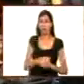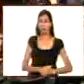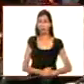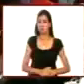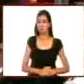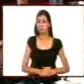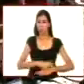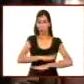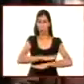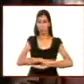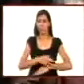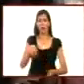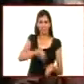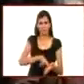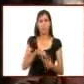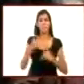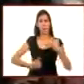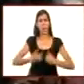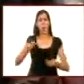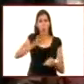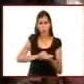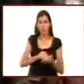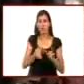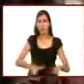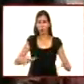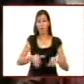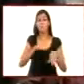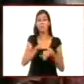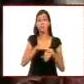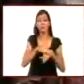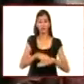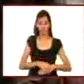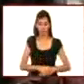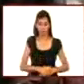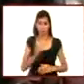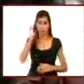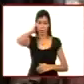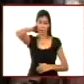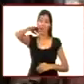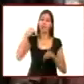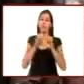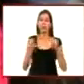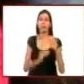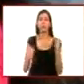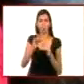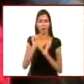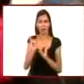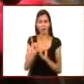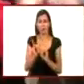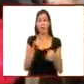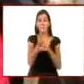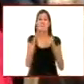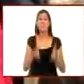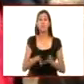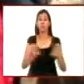El comportamiento se repitió este miércoles en las instalaciones del Ministerio del Poder Popular para la Educación Superior, donde el titular de